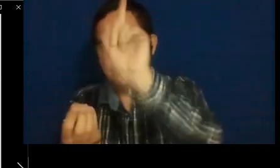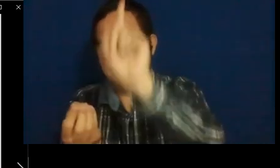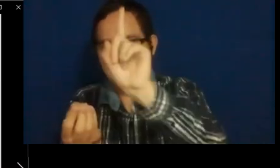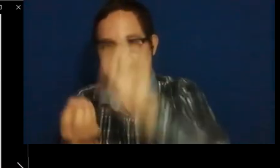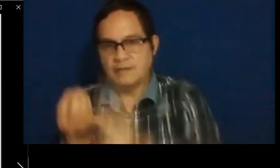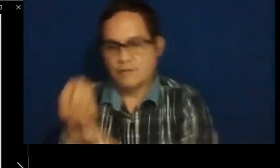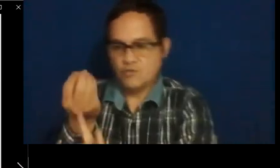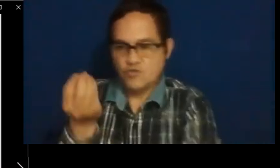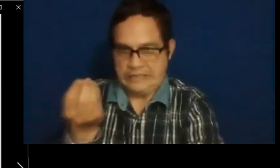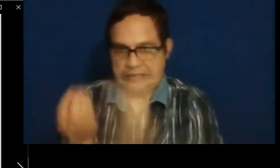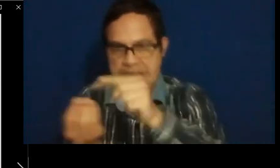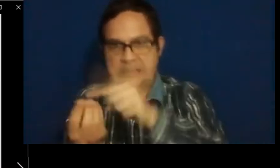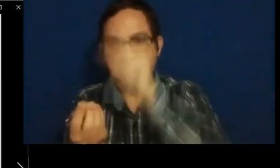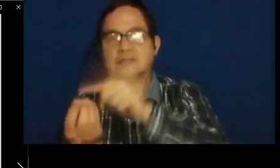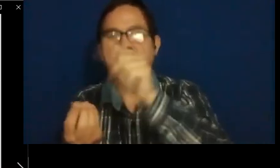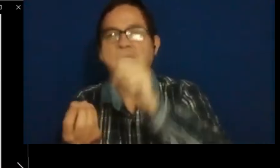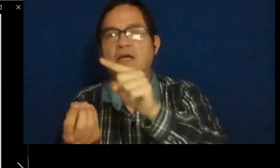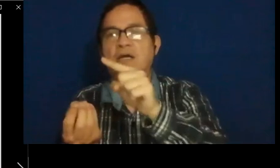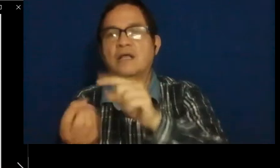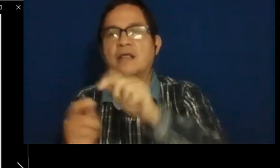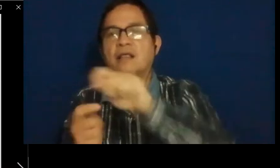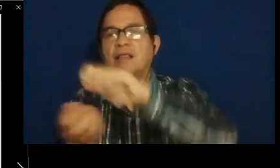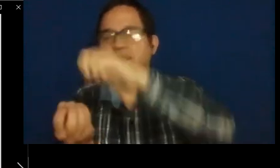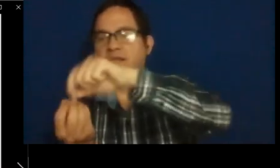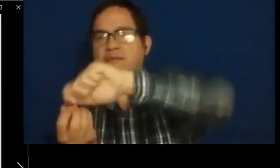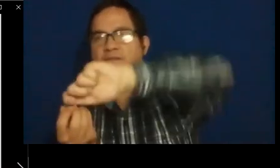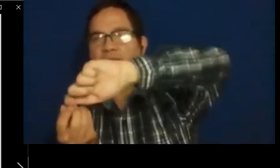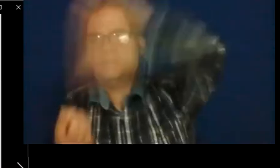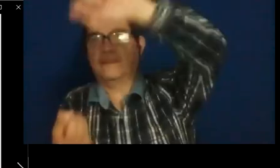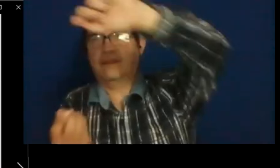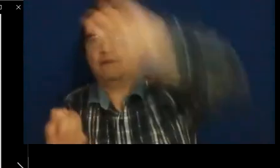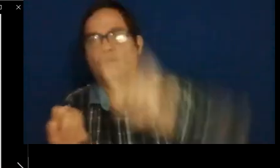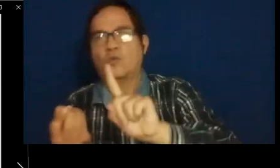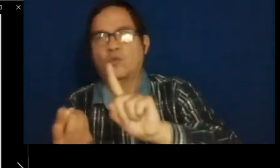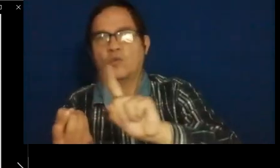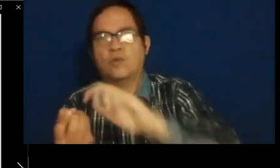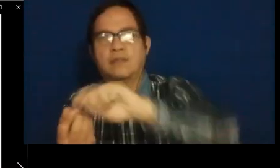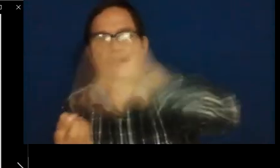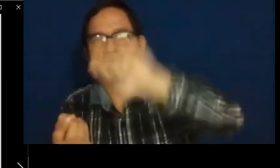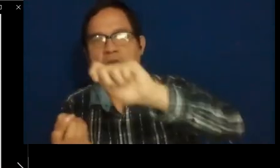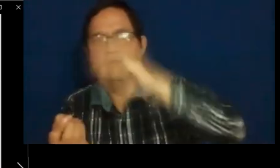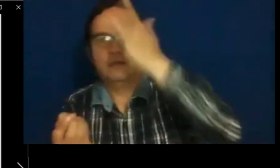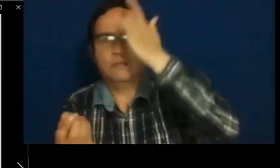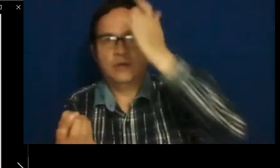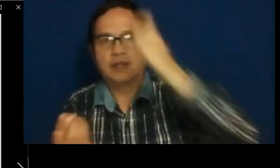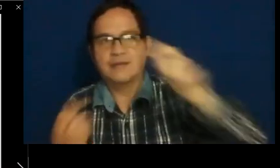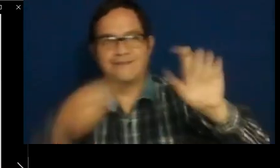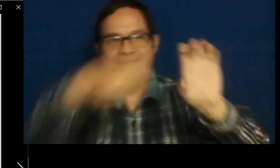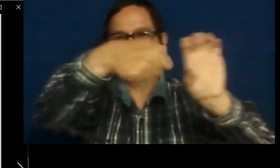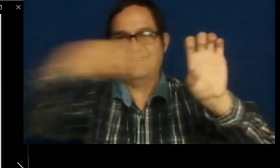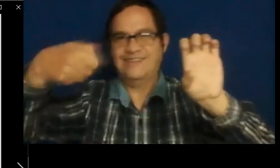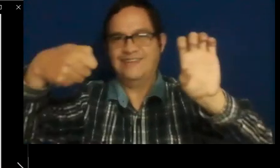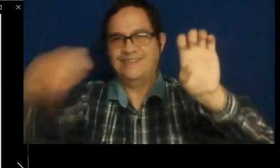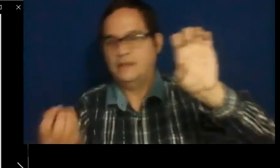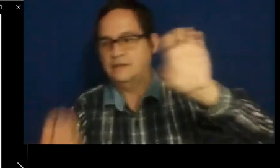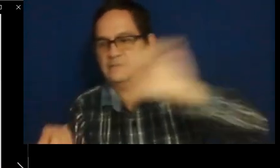al peso, en particular, se va a denominar tensión 1. ¿Por qué tensión 1? Porque es la misma fuerza, la misma tensión que